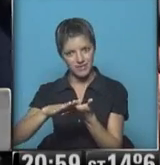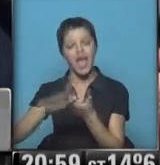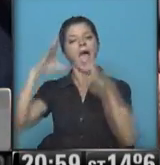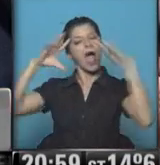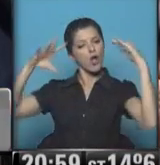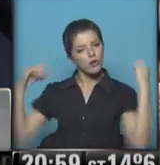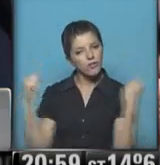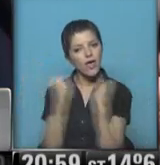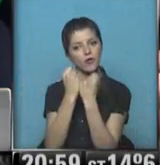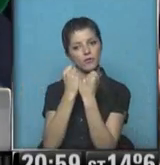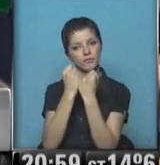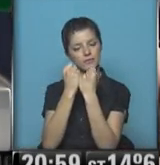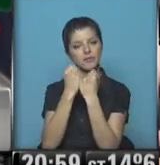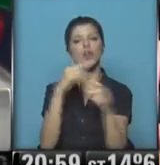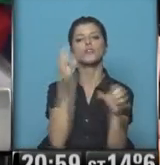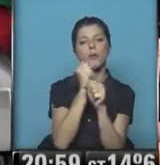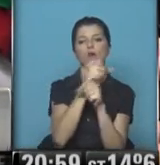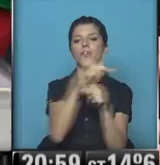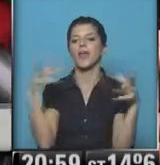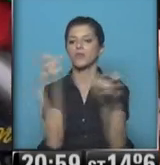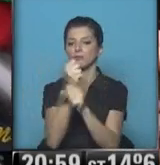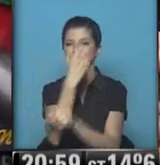acuerdo en la línea 60